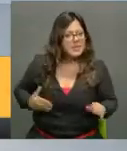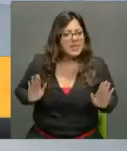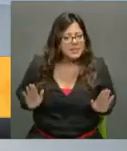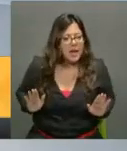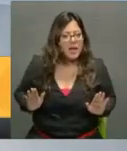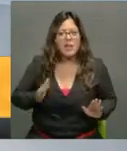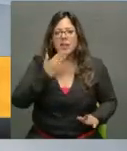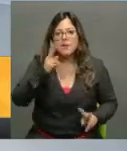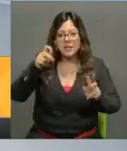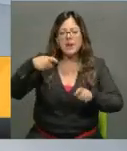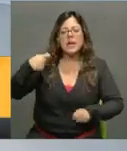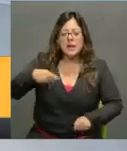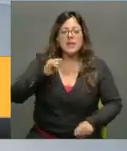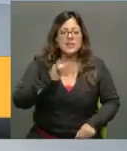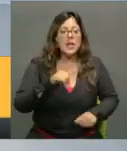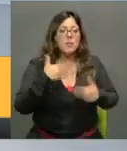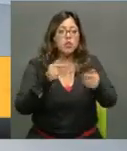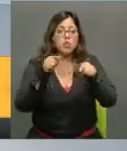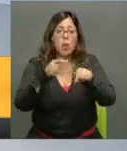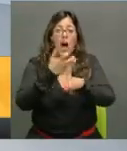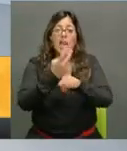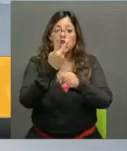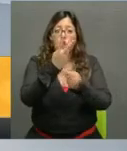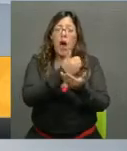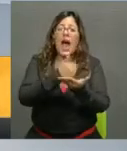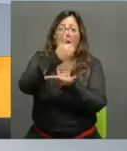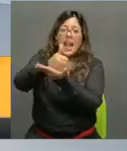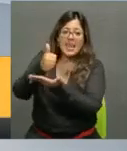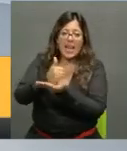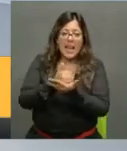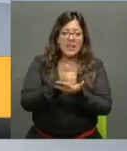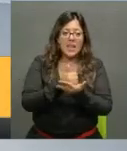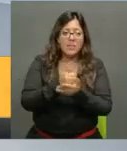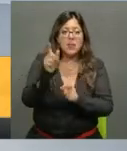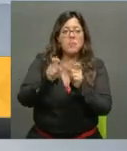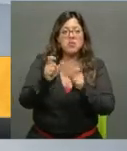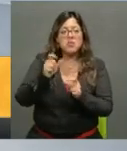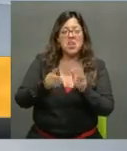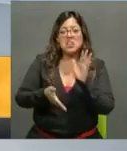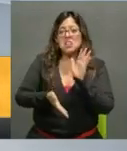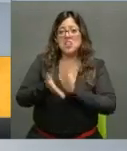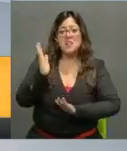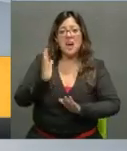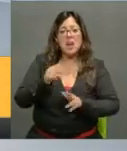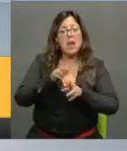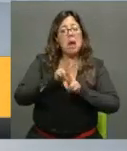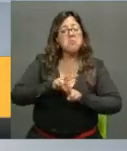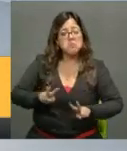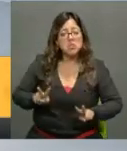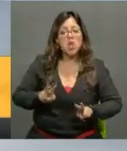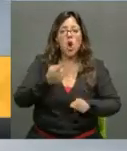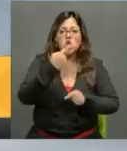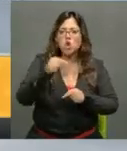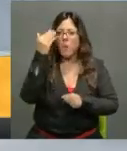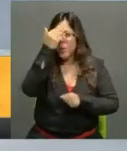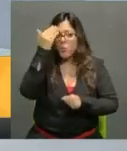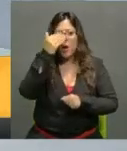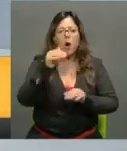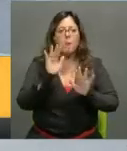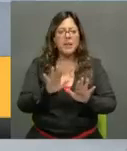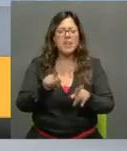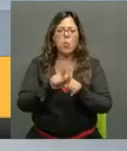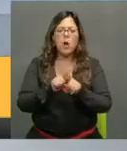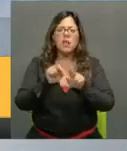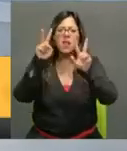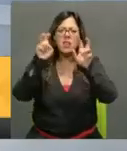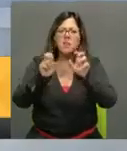senatorial. Por eso te digo que acá hay dos tipos de alcaldes. Los que se van y están aliviados y los que están preocupados. Y ahí pareciera no mover la aguja tampoco para los